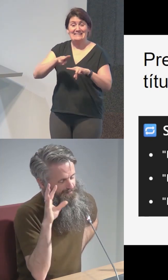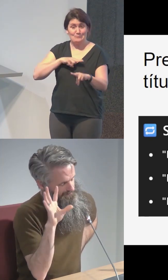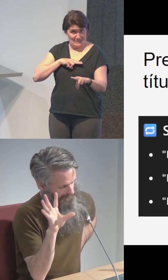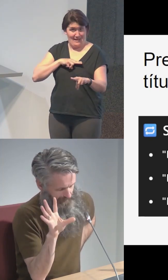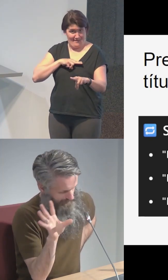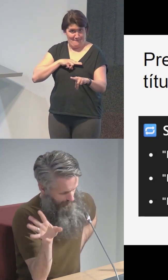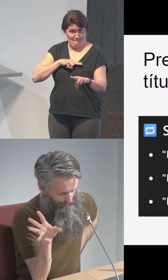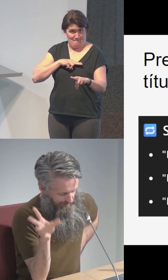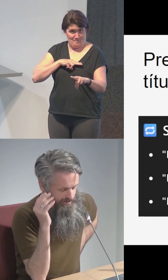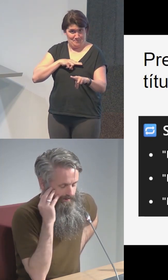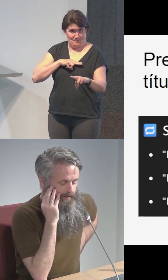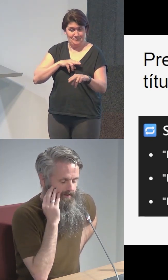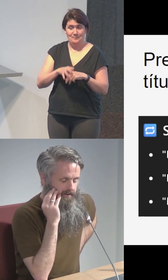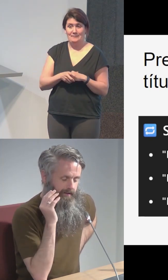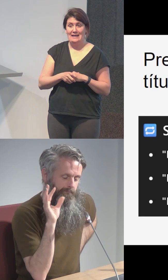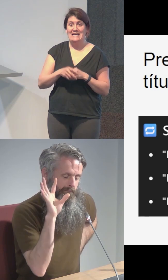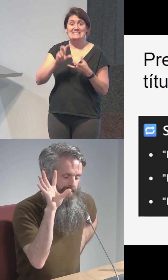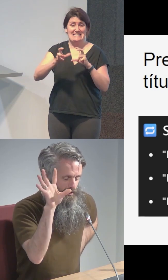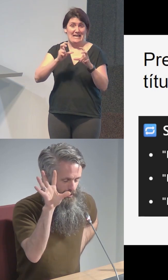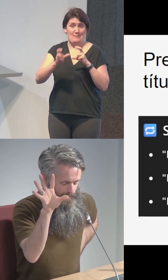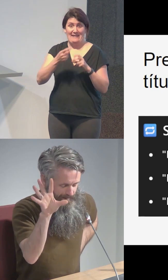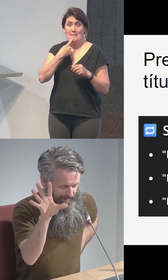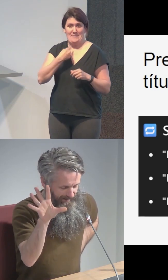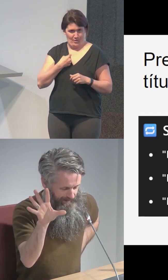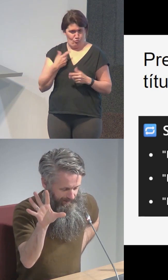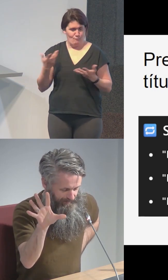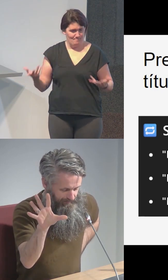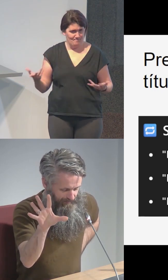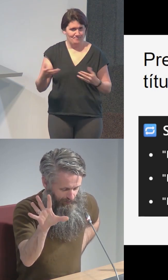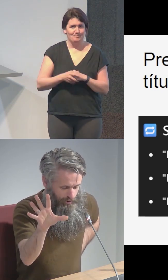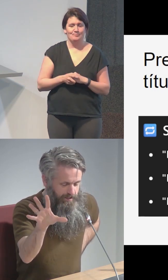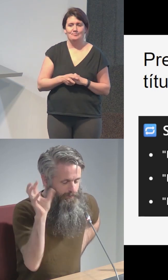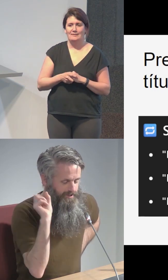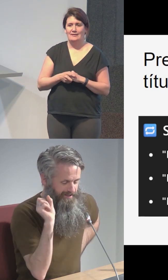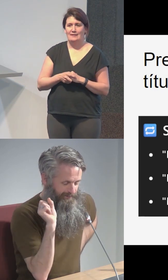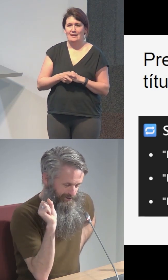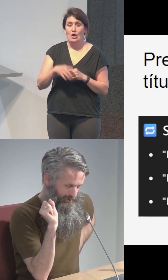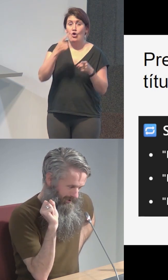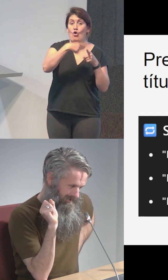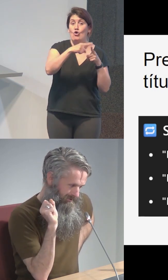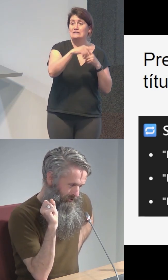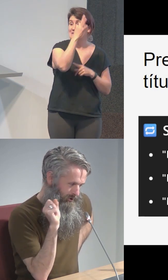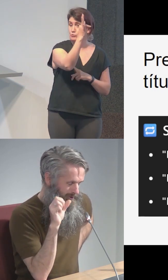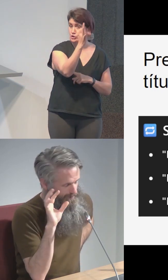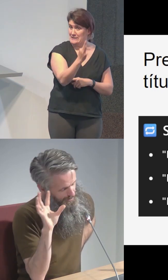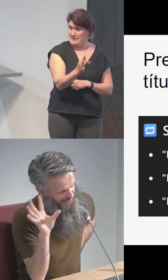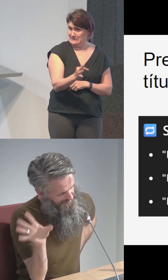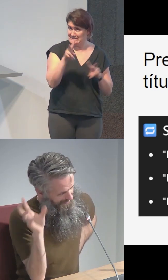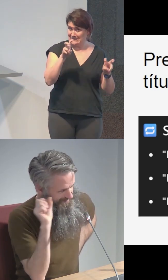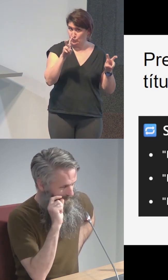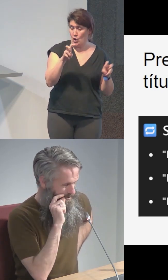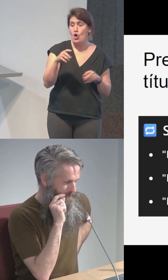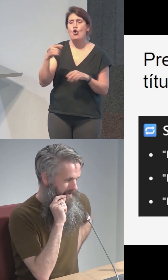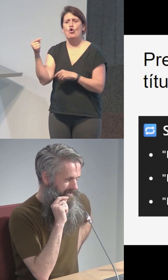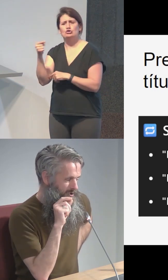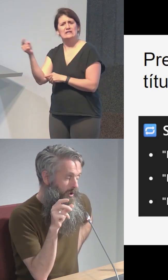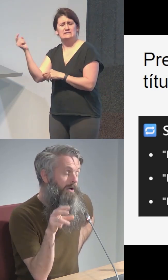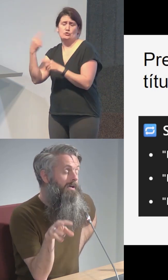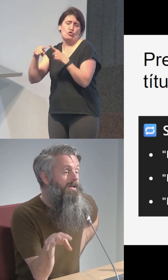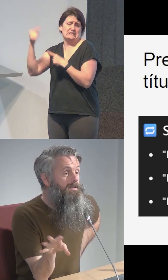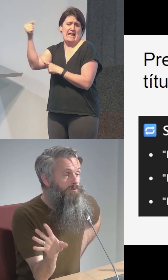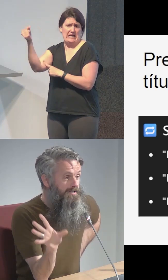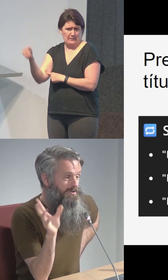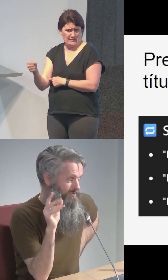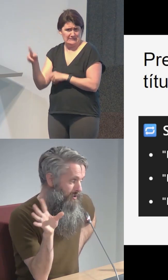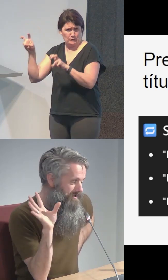respuesta, como es ChatGPT, me dio cosas positivas sobre el título, cosas negativas sobre el